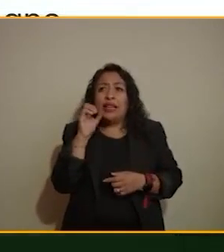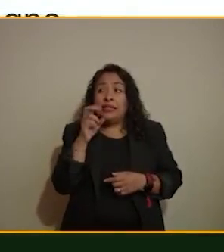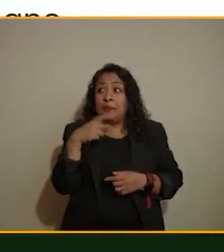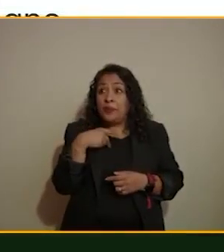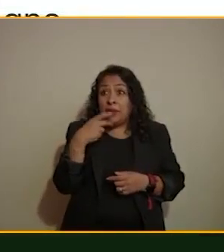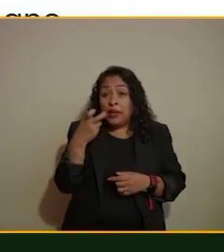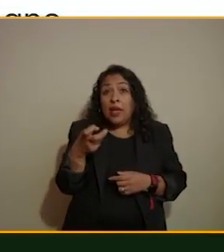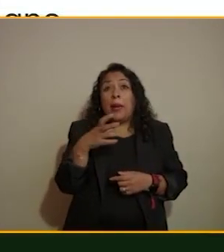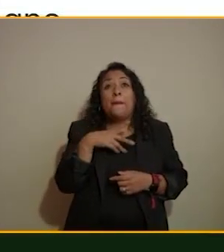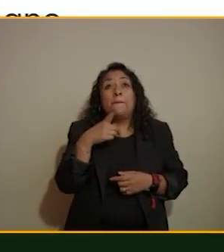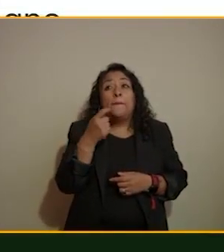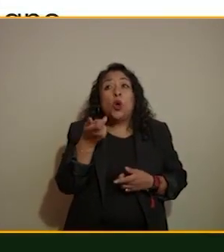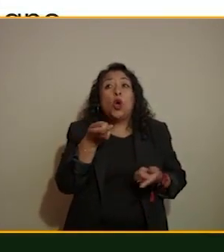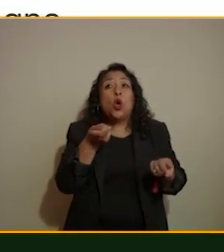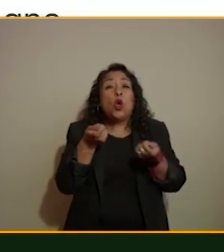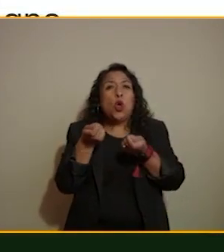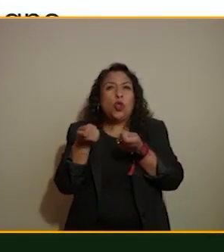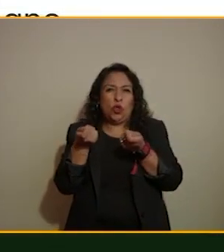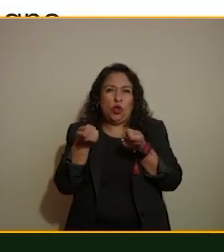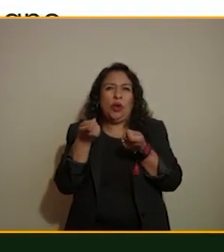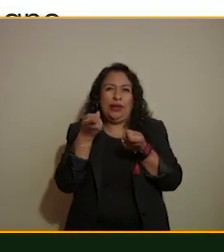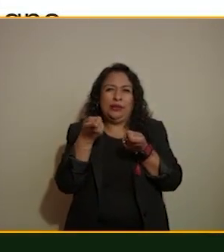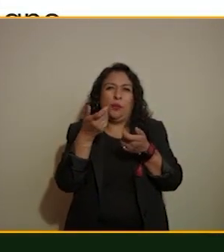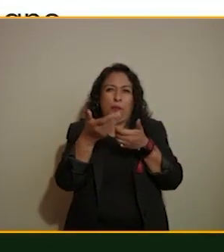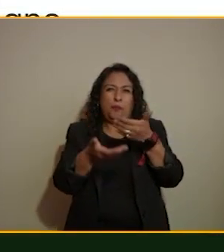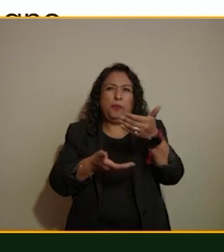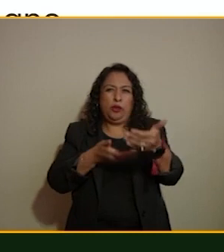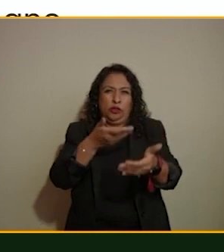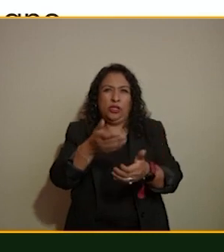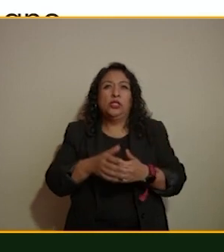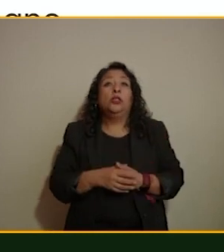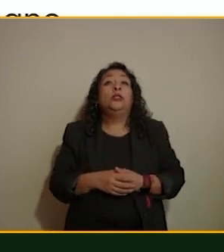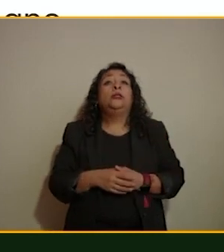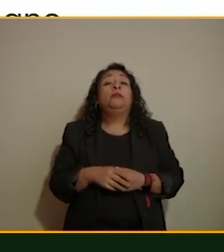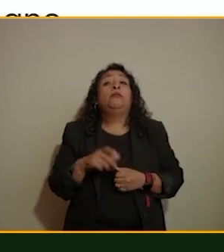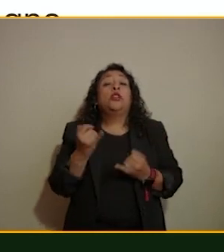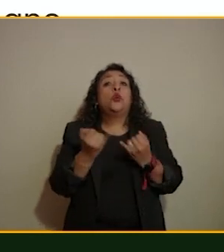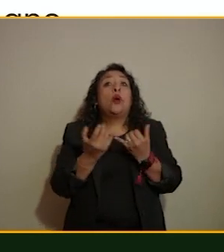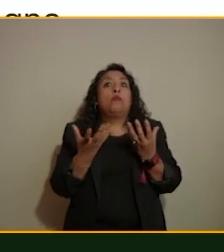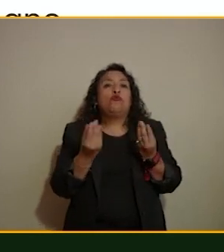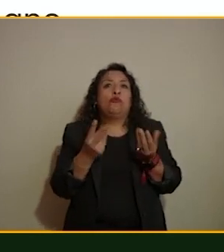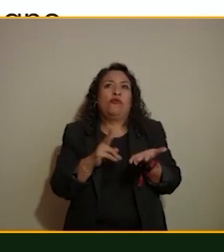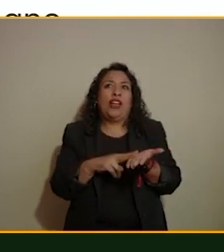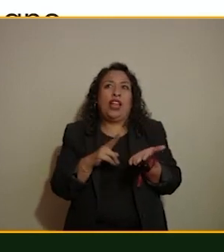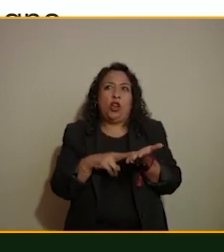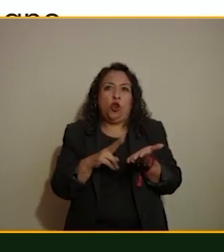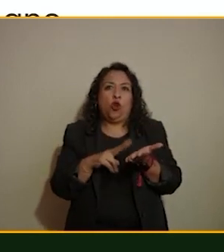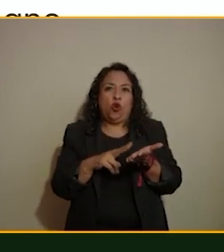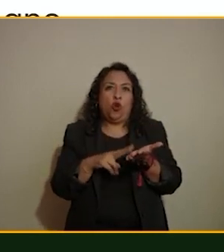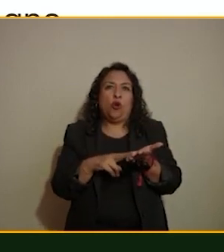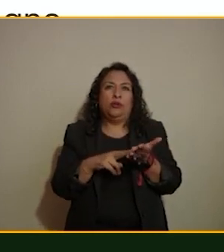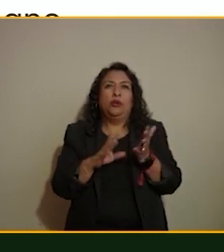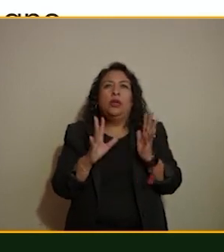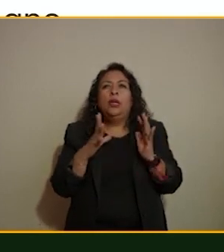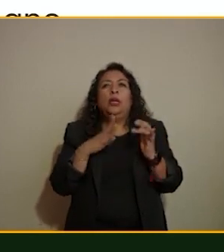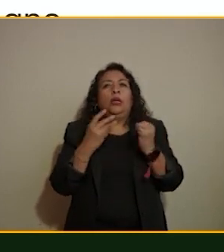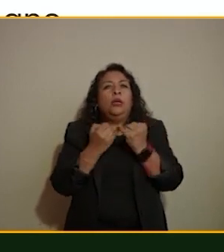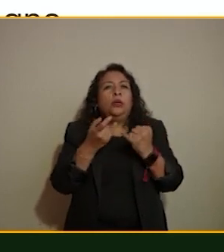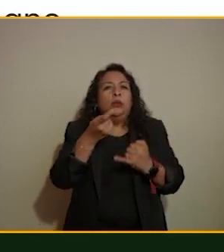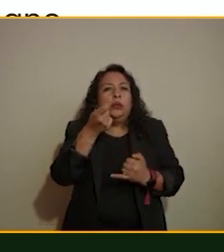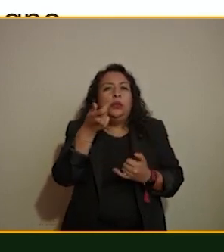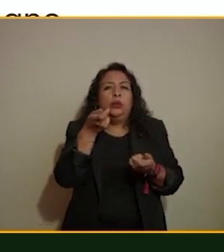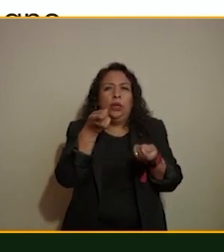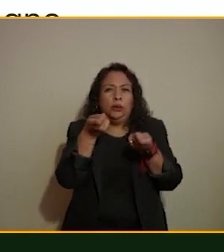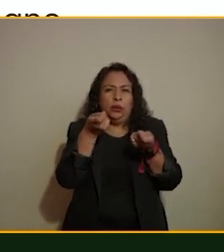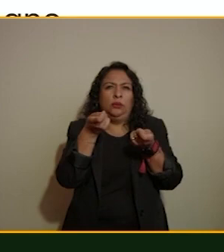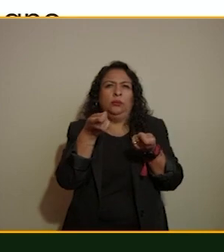justamente tenemos poco control en esta parte de los procesos y tenemos un alto costo unitario. Como tenemos poco